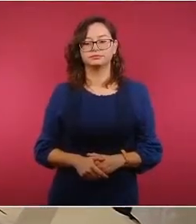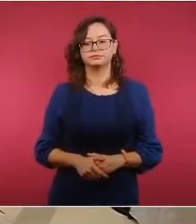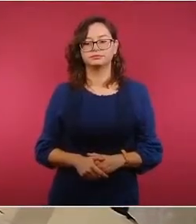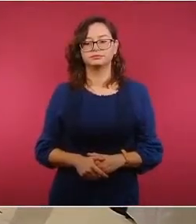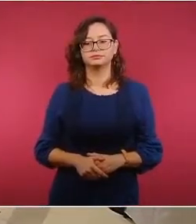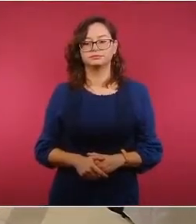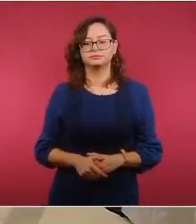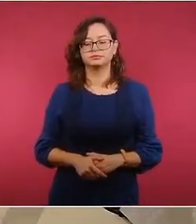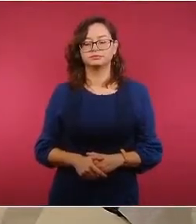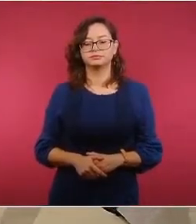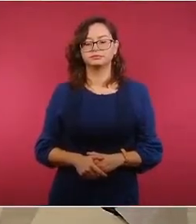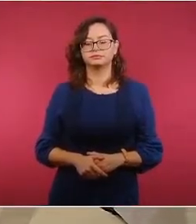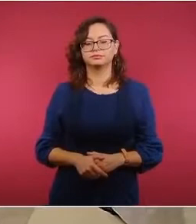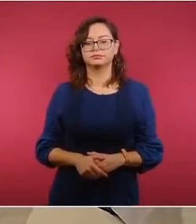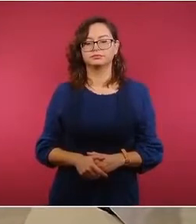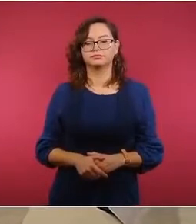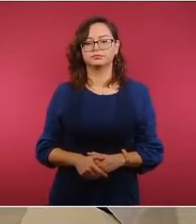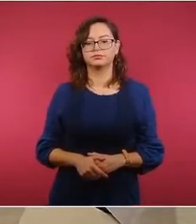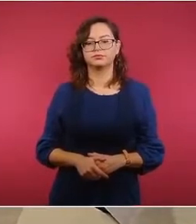El primero.